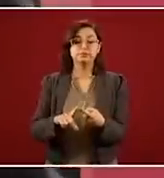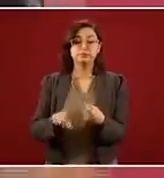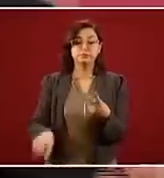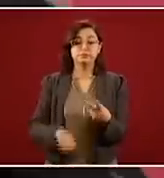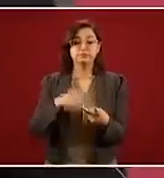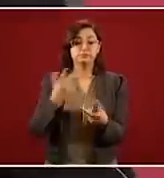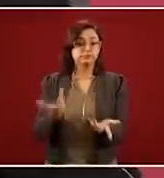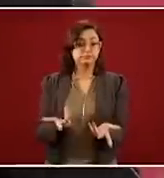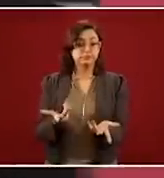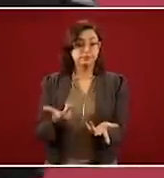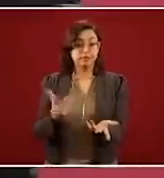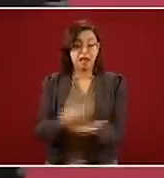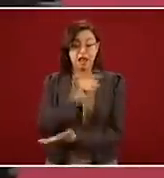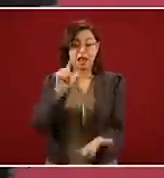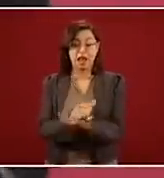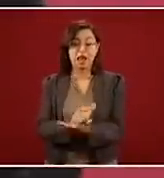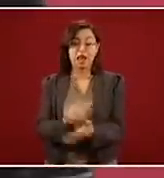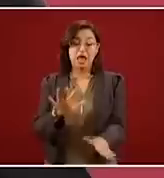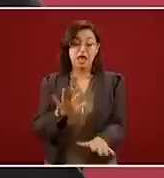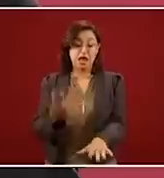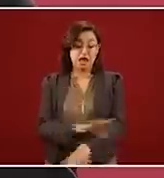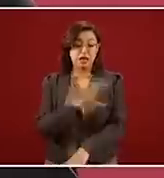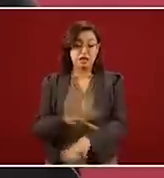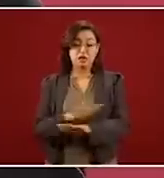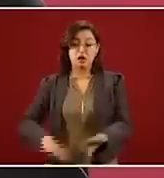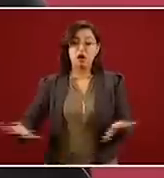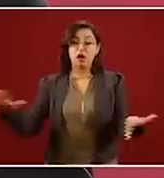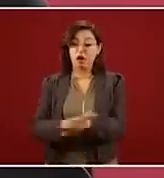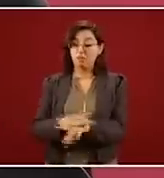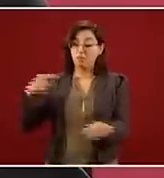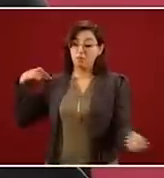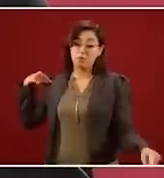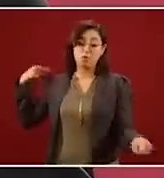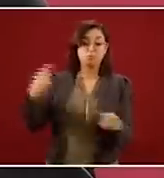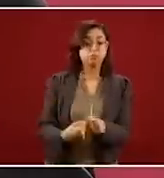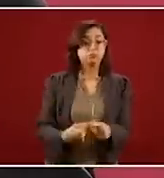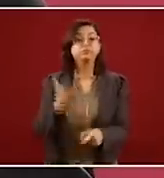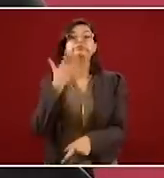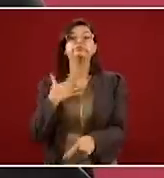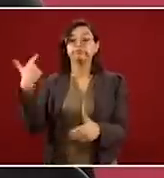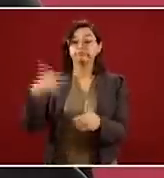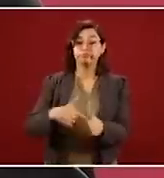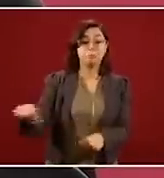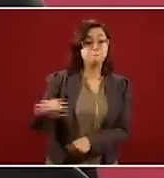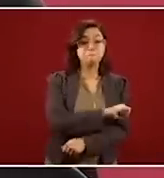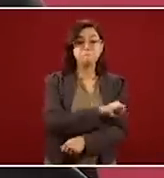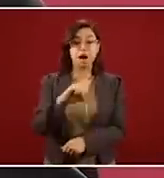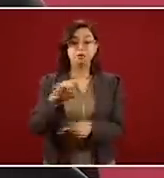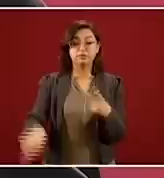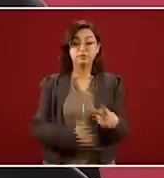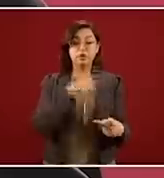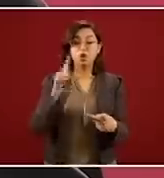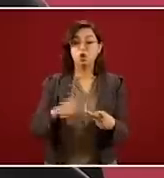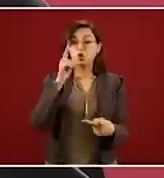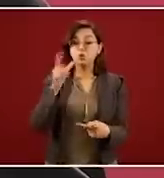De la reforma energética al día de hoy. ¿Y cuánto aumentó el precio de la luz?